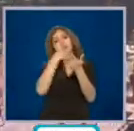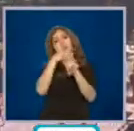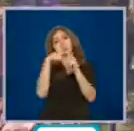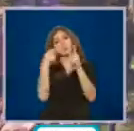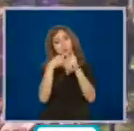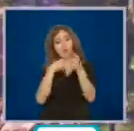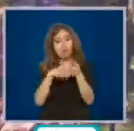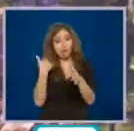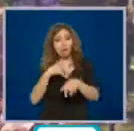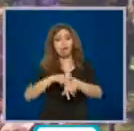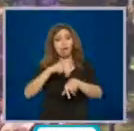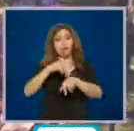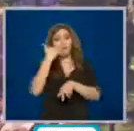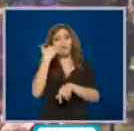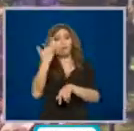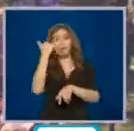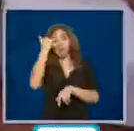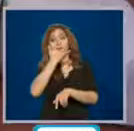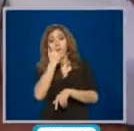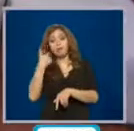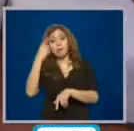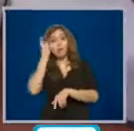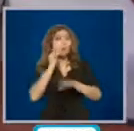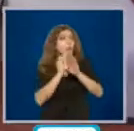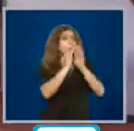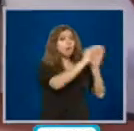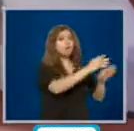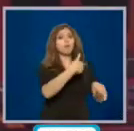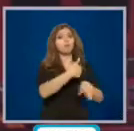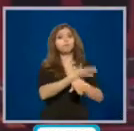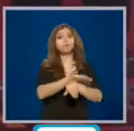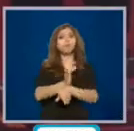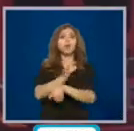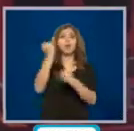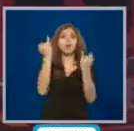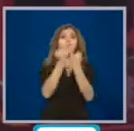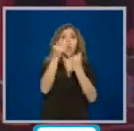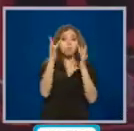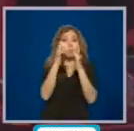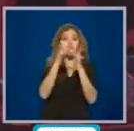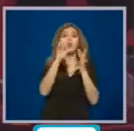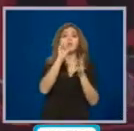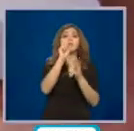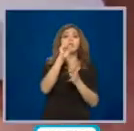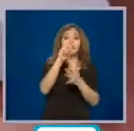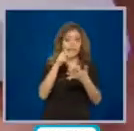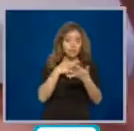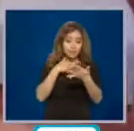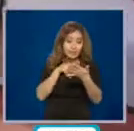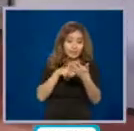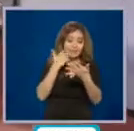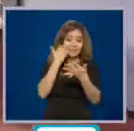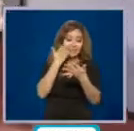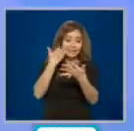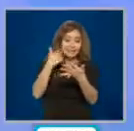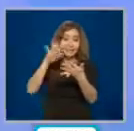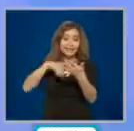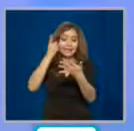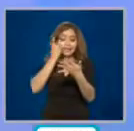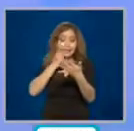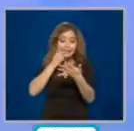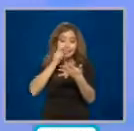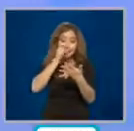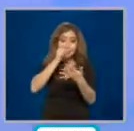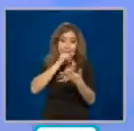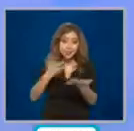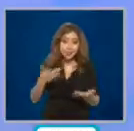tengo que dormir. Porque No, me además quedan el tiempo 4 se va horas. rapidísimo cuando uno está en Sí. redes sociales. O viendo revisando una cualquier serie, cosa. ¿no? Así la que te gusta, Claro. picado y me tengo que dormir. Va- ¿no? vas Y de a